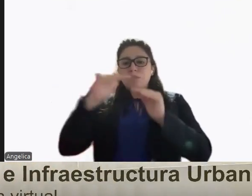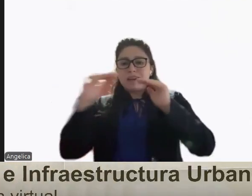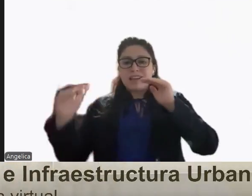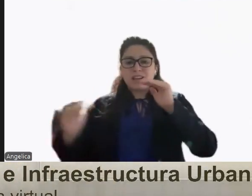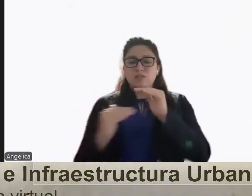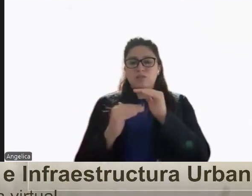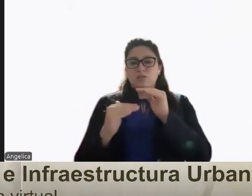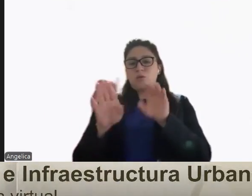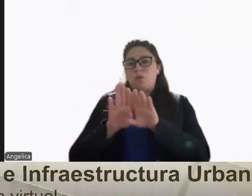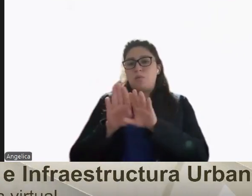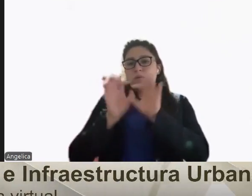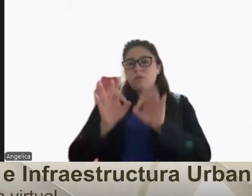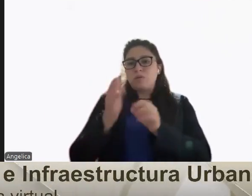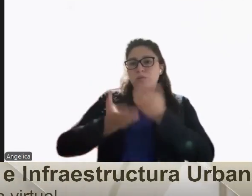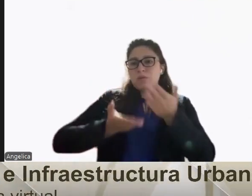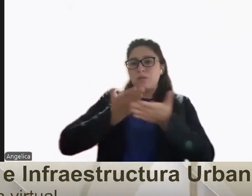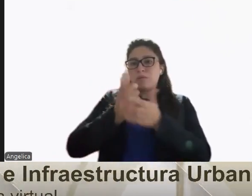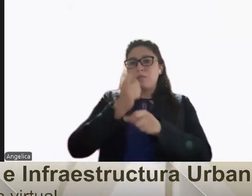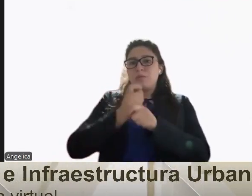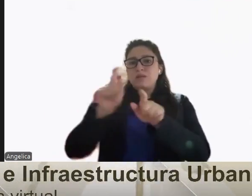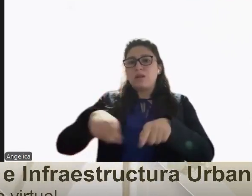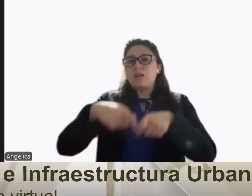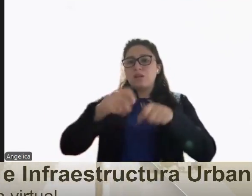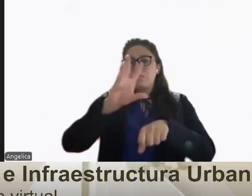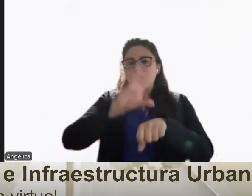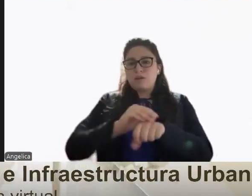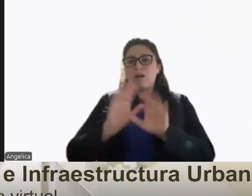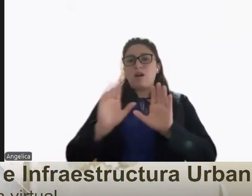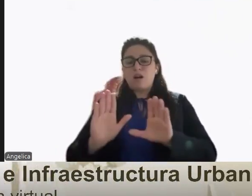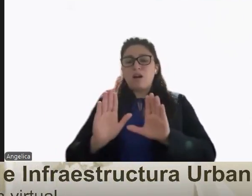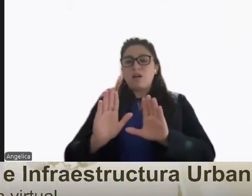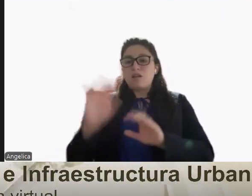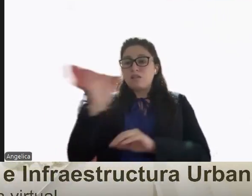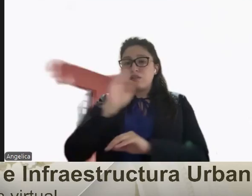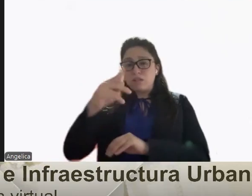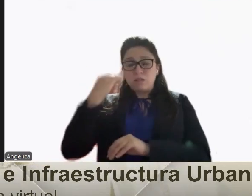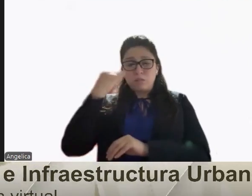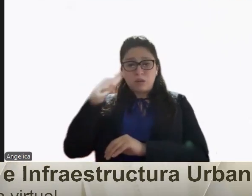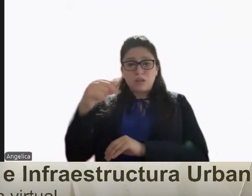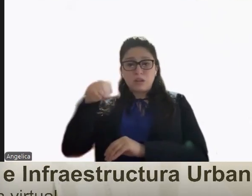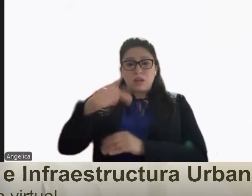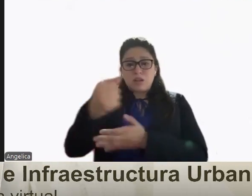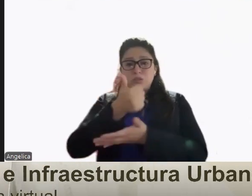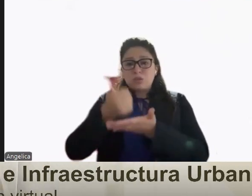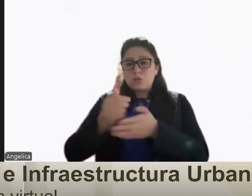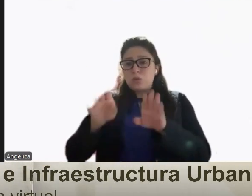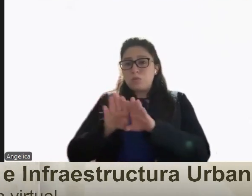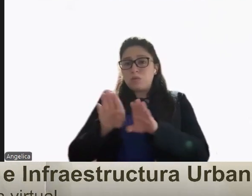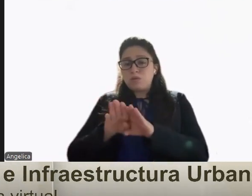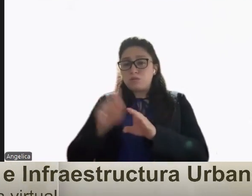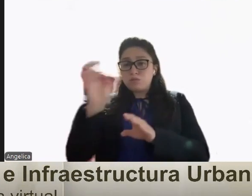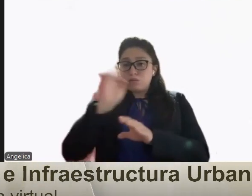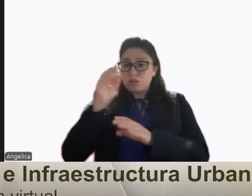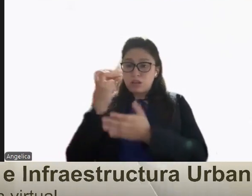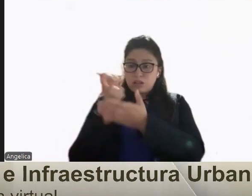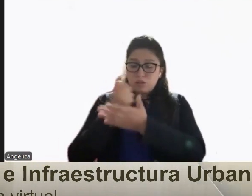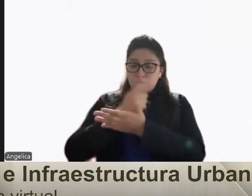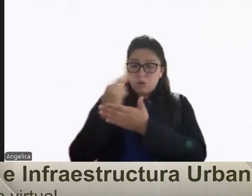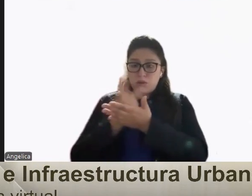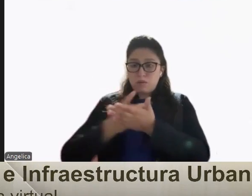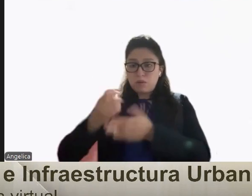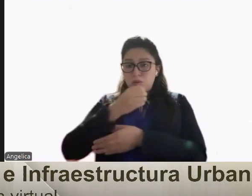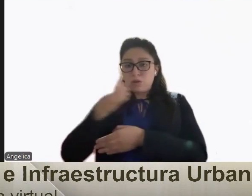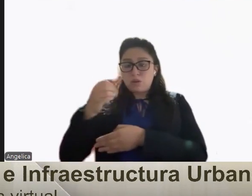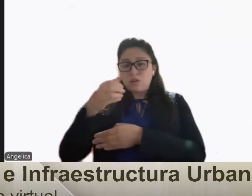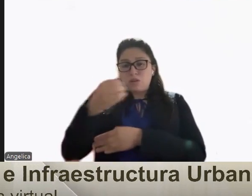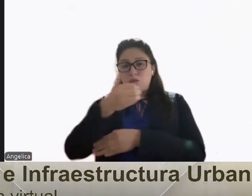pues efectivamente consideramos que si no, pues entonces la ciudad se quedaría sin movilidad. Una vez que no aprobamos el Programa General de Ordenamiento